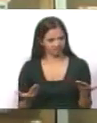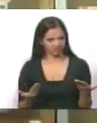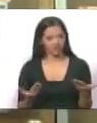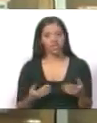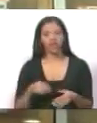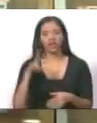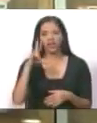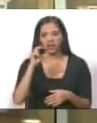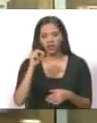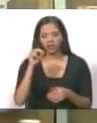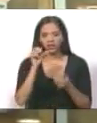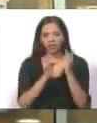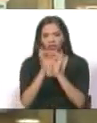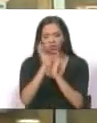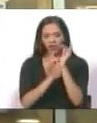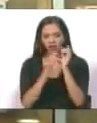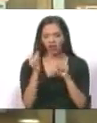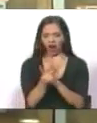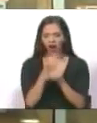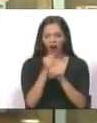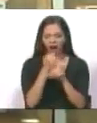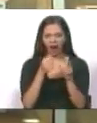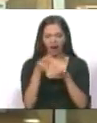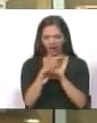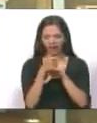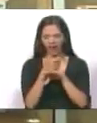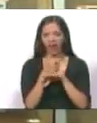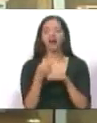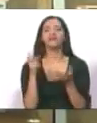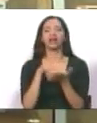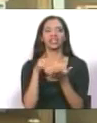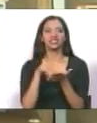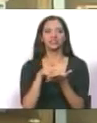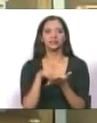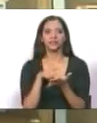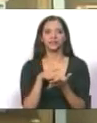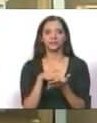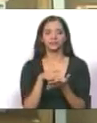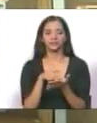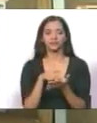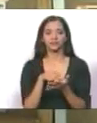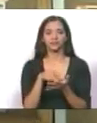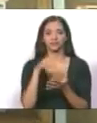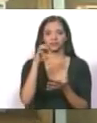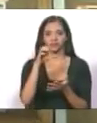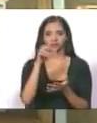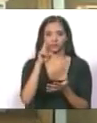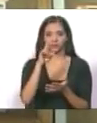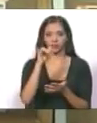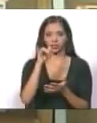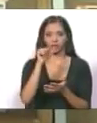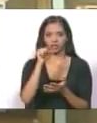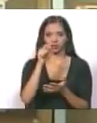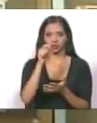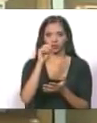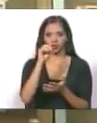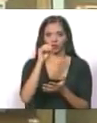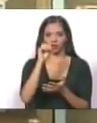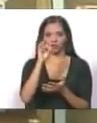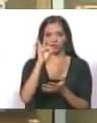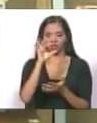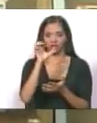30 de abril, golpe de Estado. Participa Christopher Figuera. ¿Dónde está Christopher Figuera?